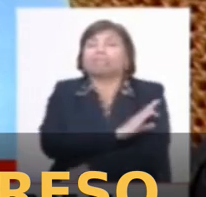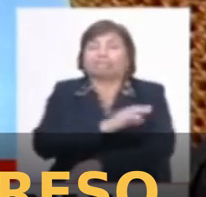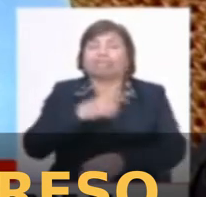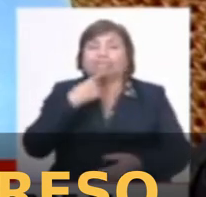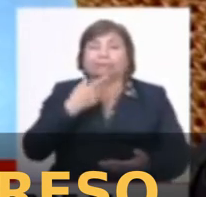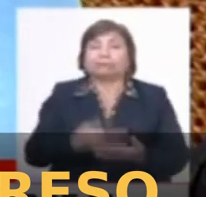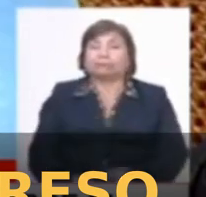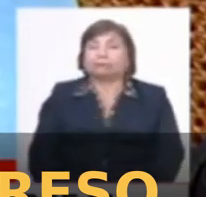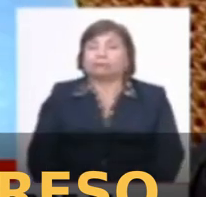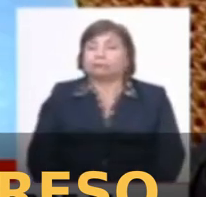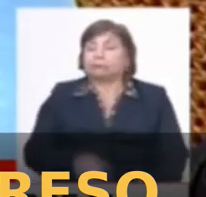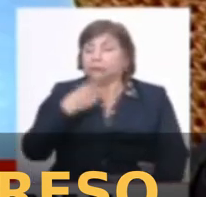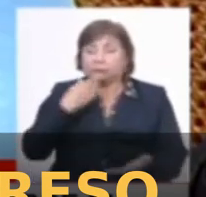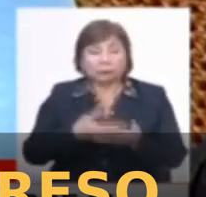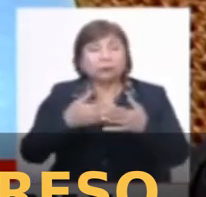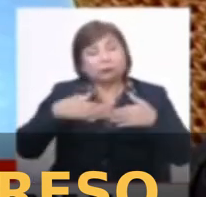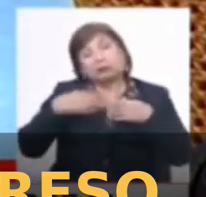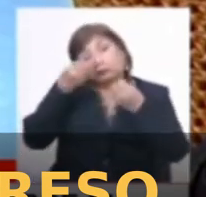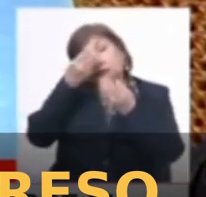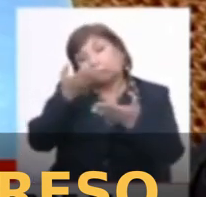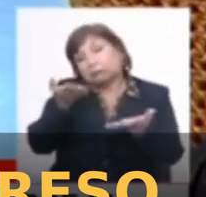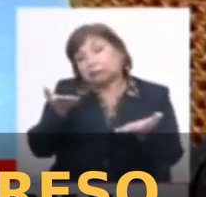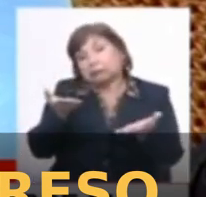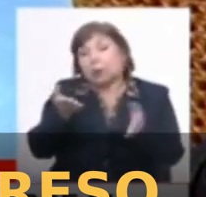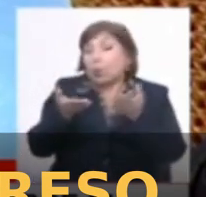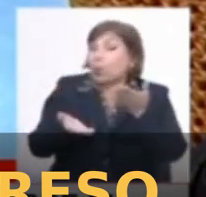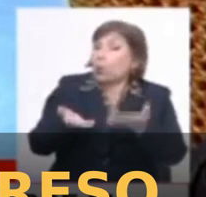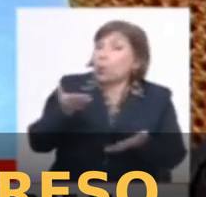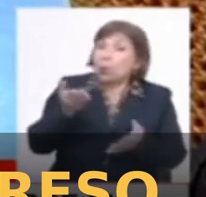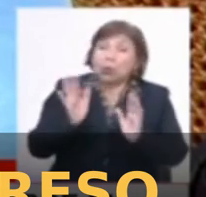y otra. Eso es lo que le puedo alcanzar. En todo caso,